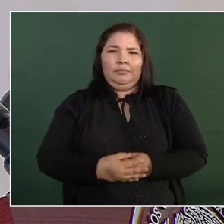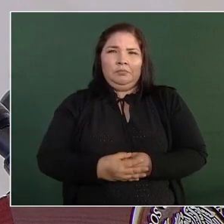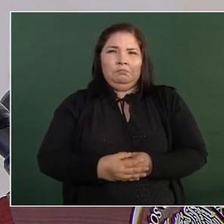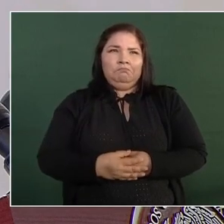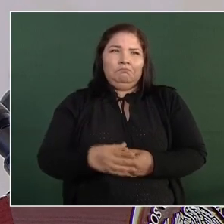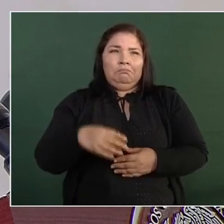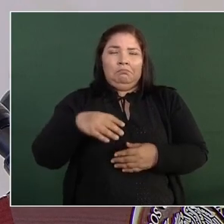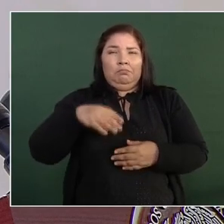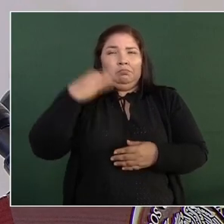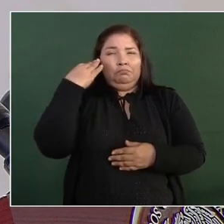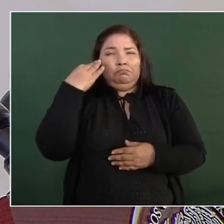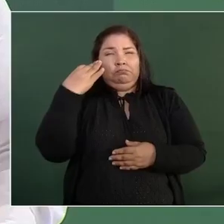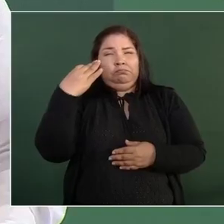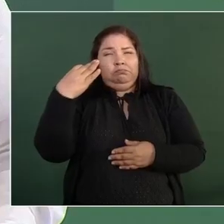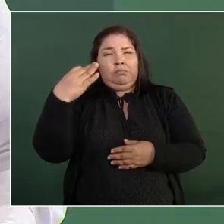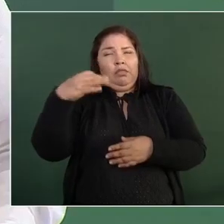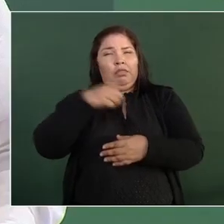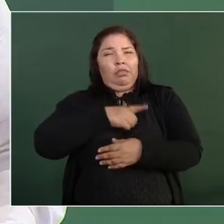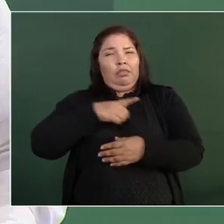acumulada.